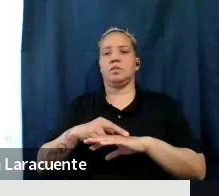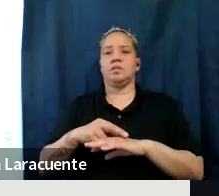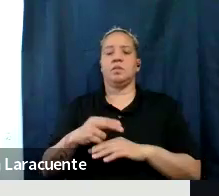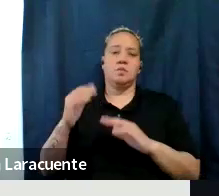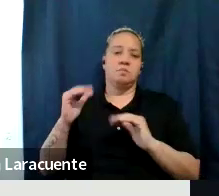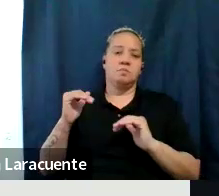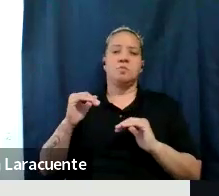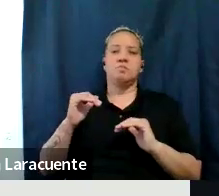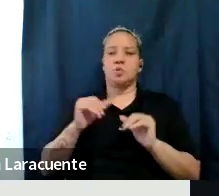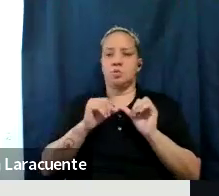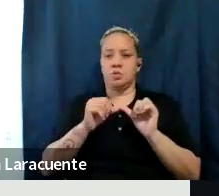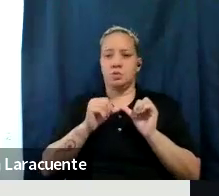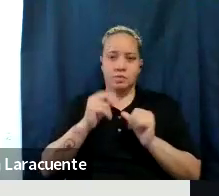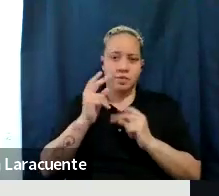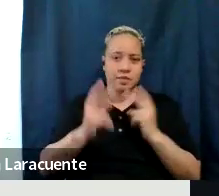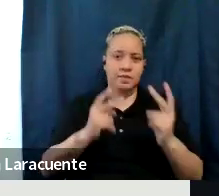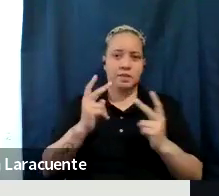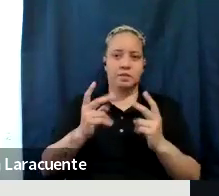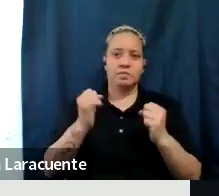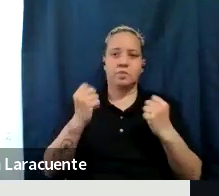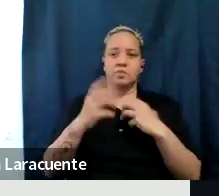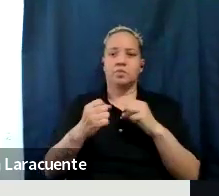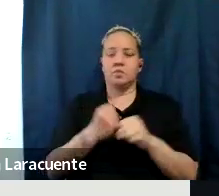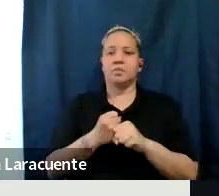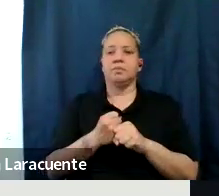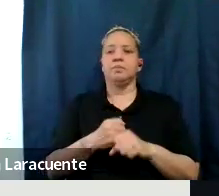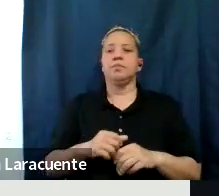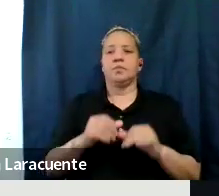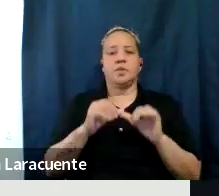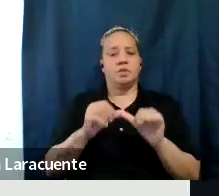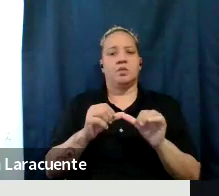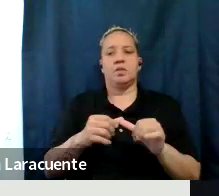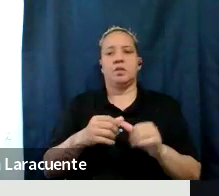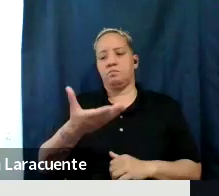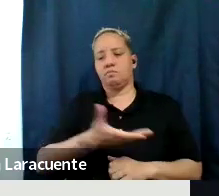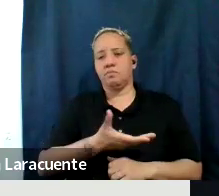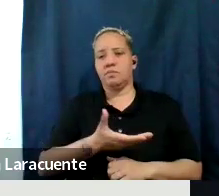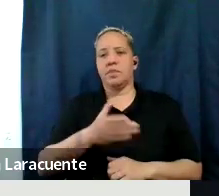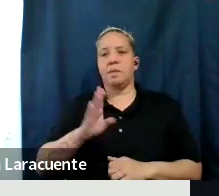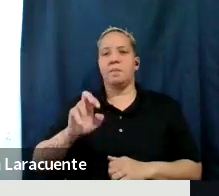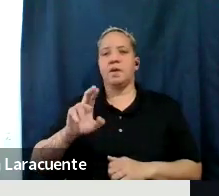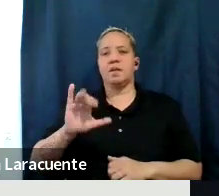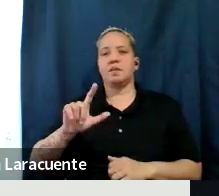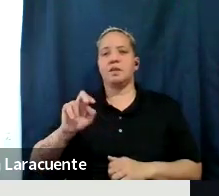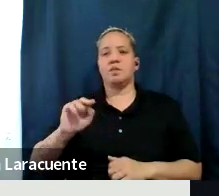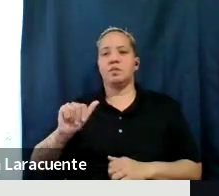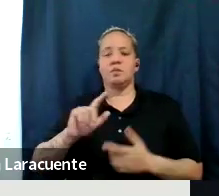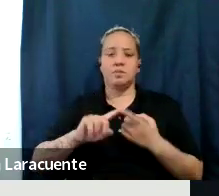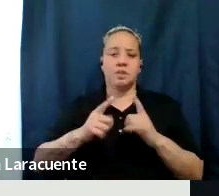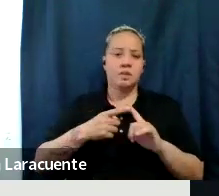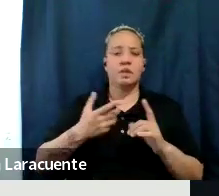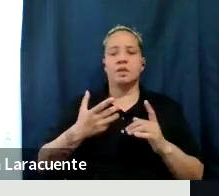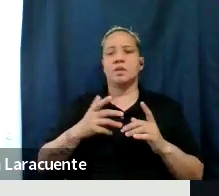yendo muchos años y espero seguir recibiendo aquí en Barcelona a las amistades y conocidos,